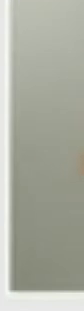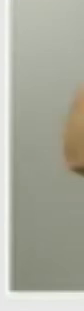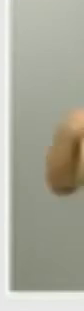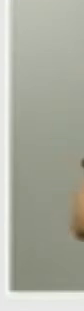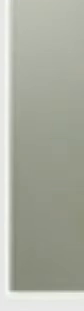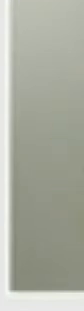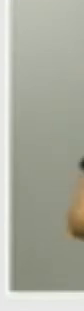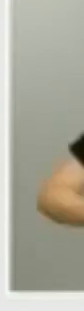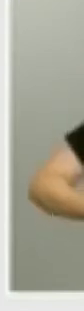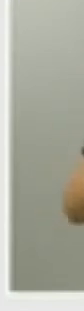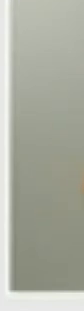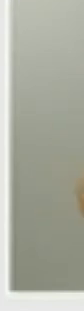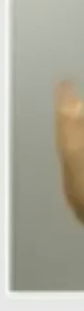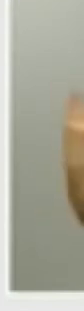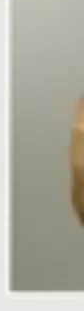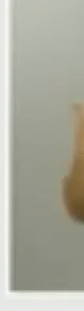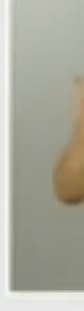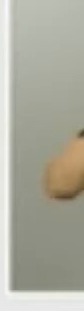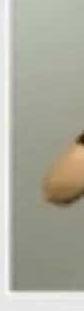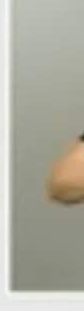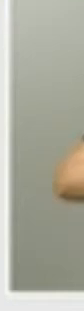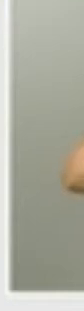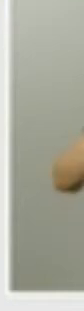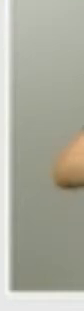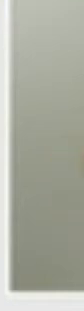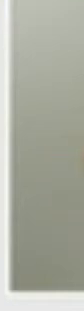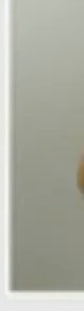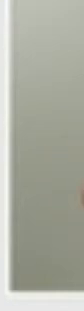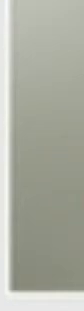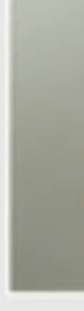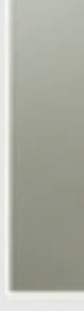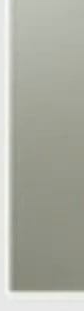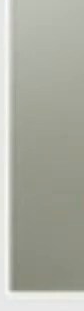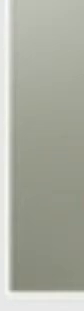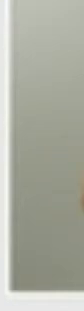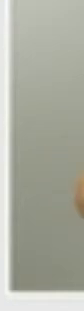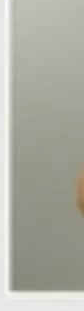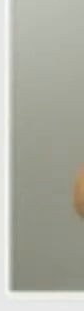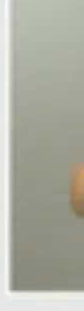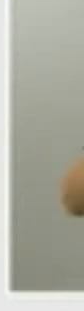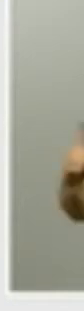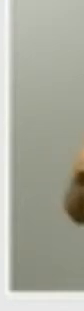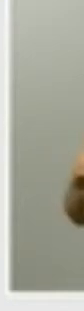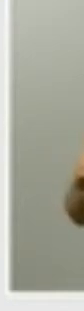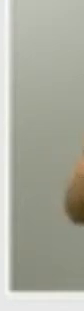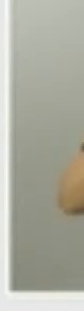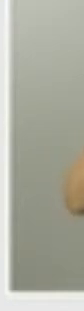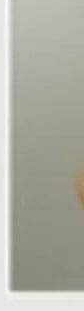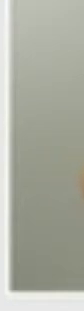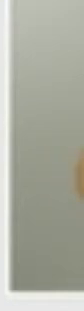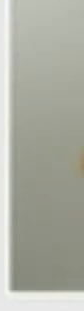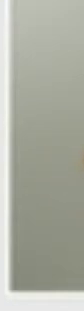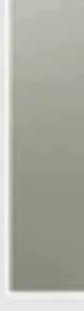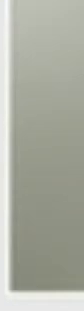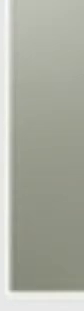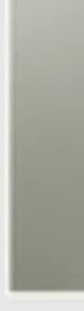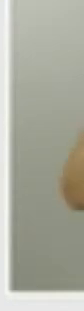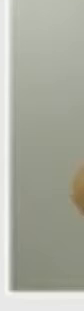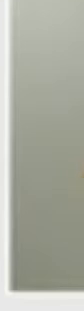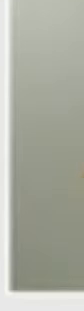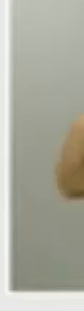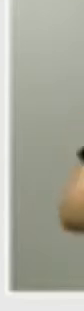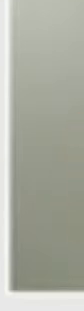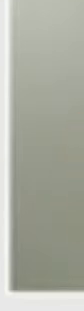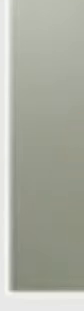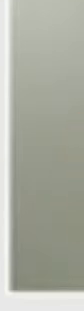la prestación esté ya completa, en un año completo y a pleno rendimiento, puede acercarse a los 3.000 millones de euros. Y si eso ocurre,